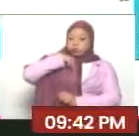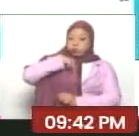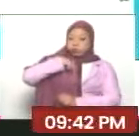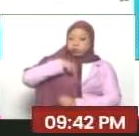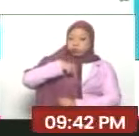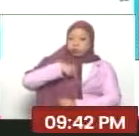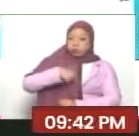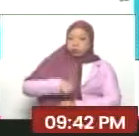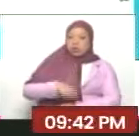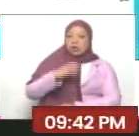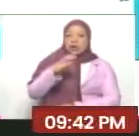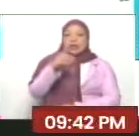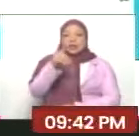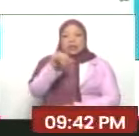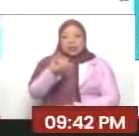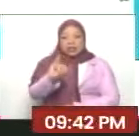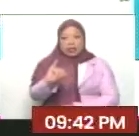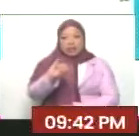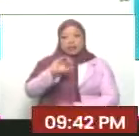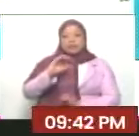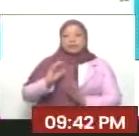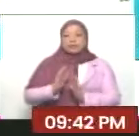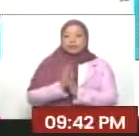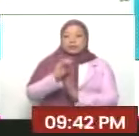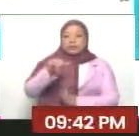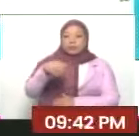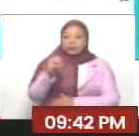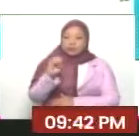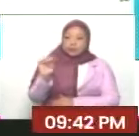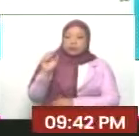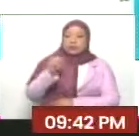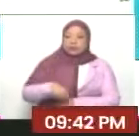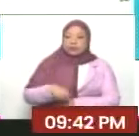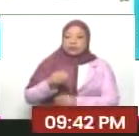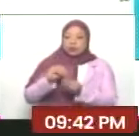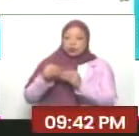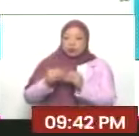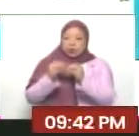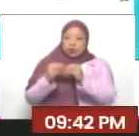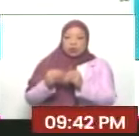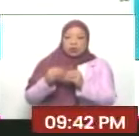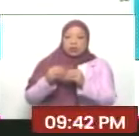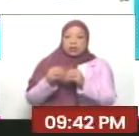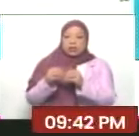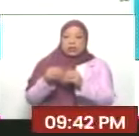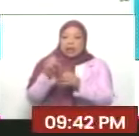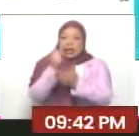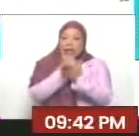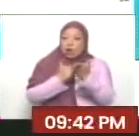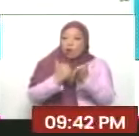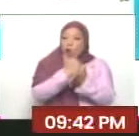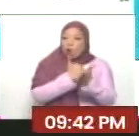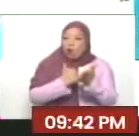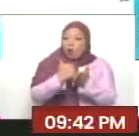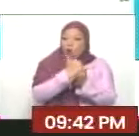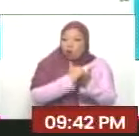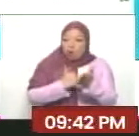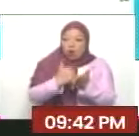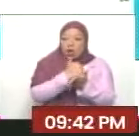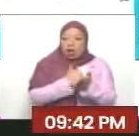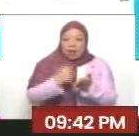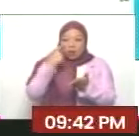Restauración del CDI San José. Ajá. Ecógrafo.